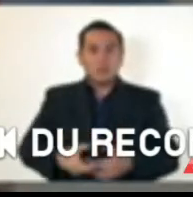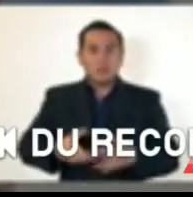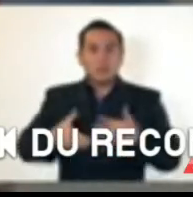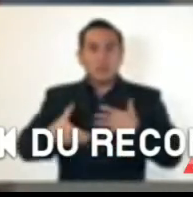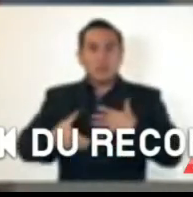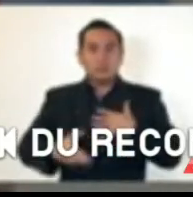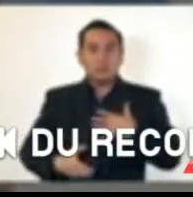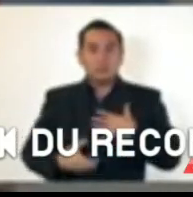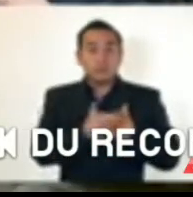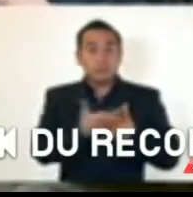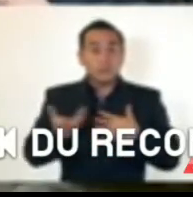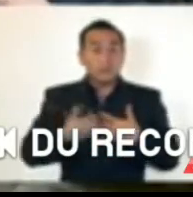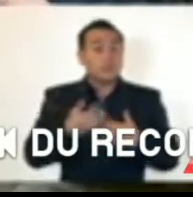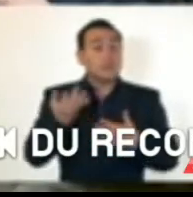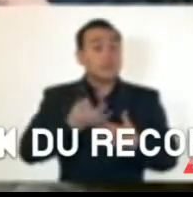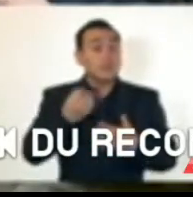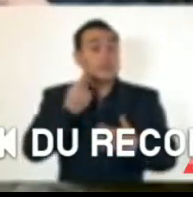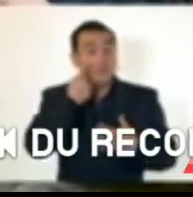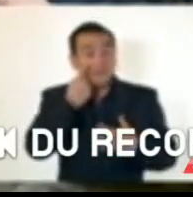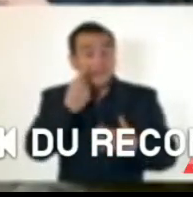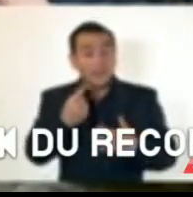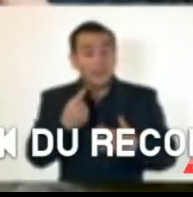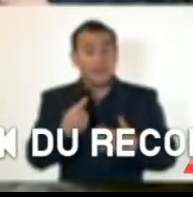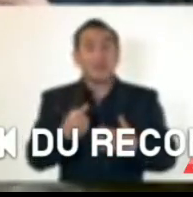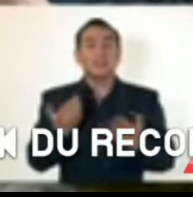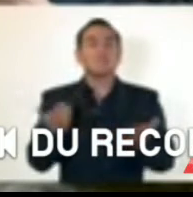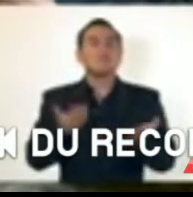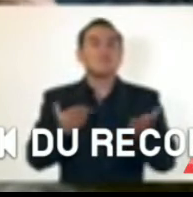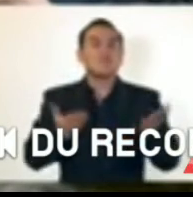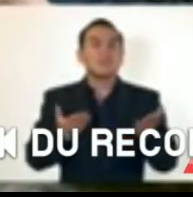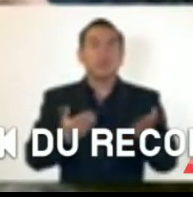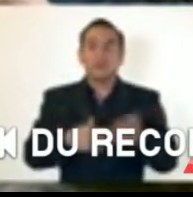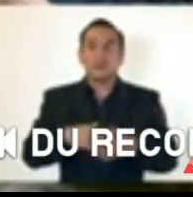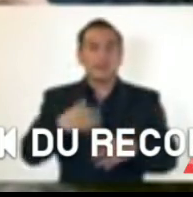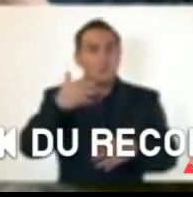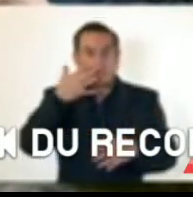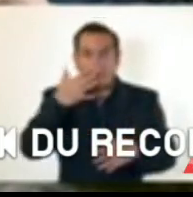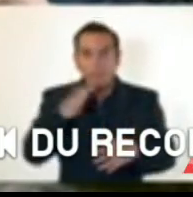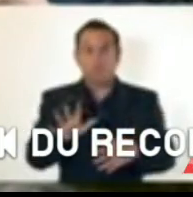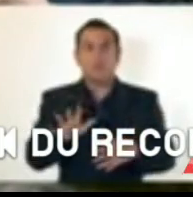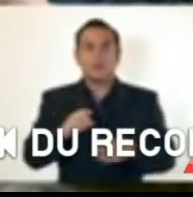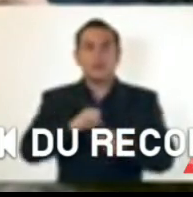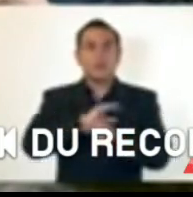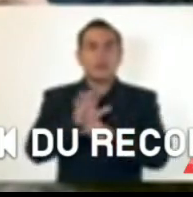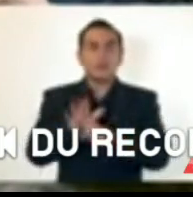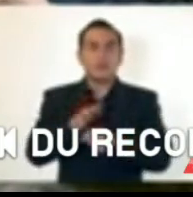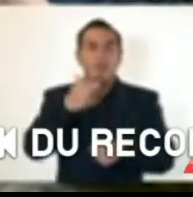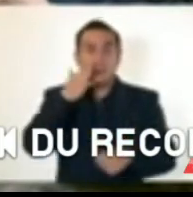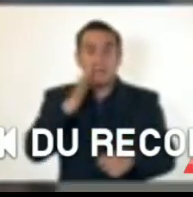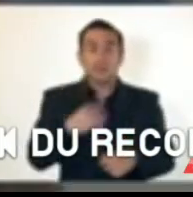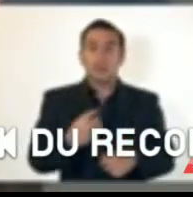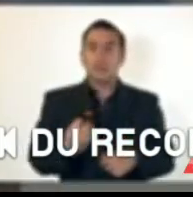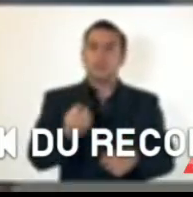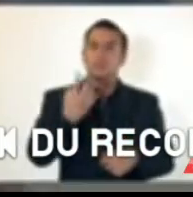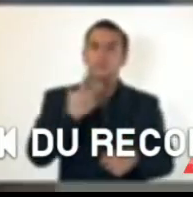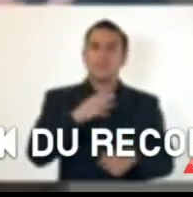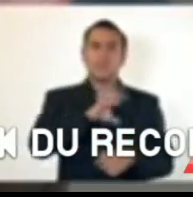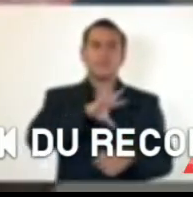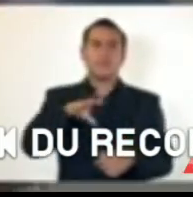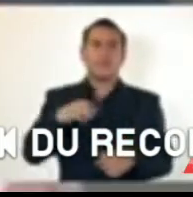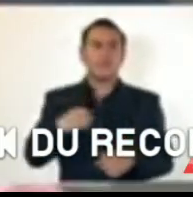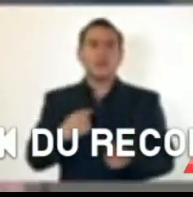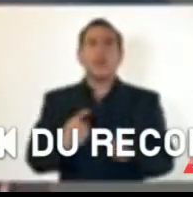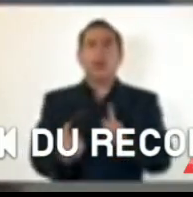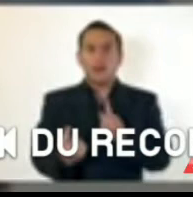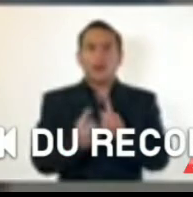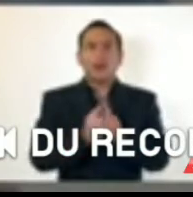que ellos. Y ellos ya no están atendiendo, ni siquiera les hacen la prueba. Hay gente que nos ha dicho, familiares,